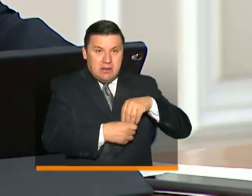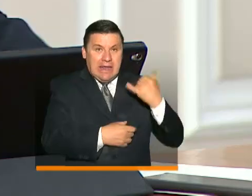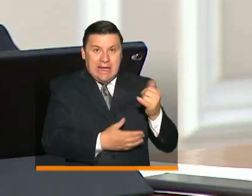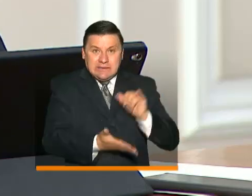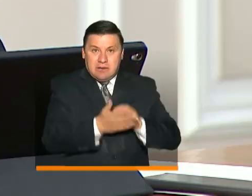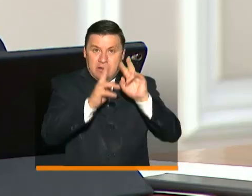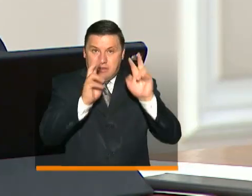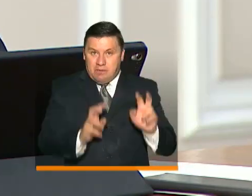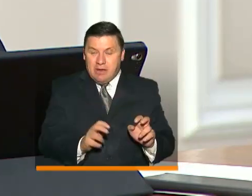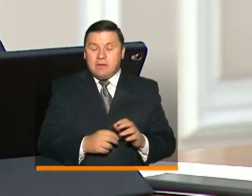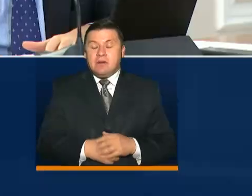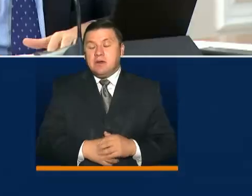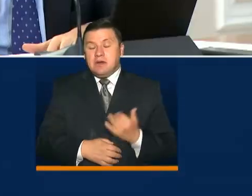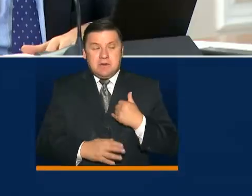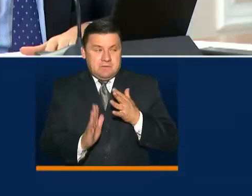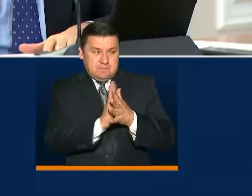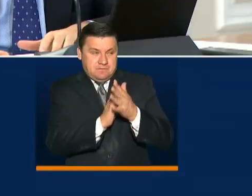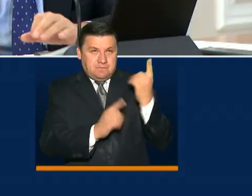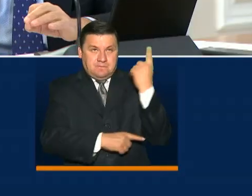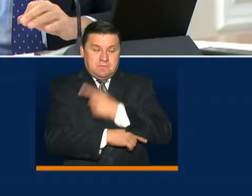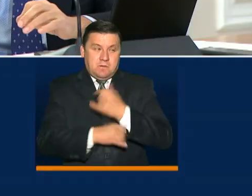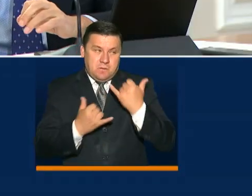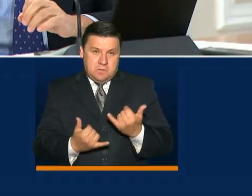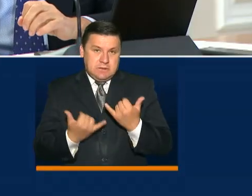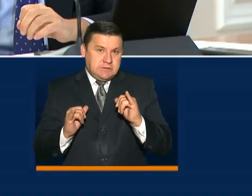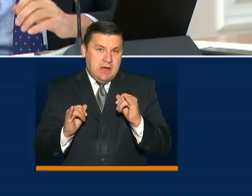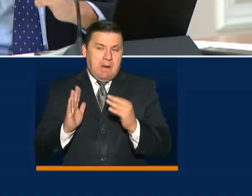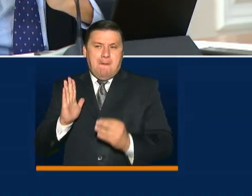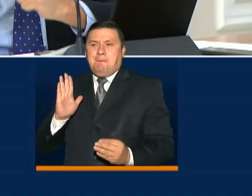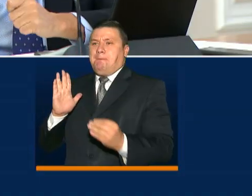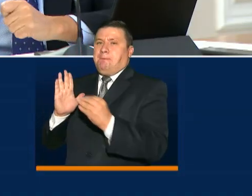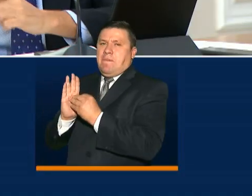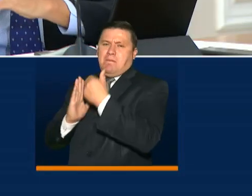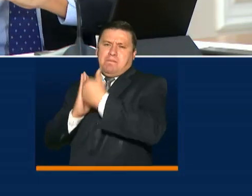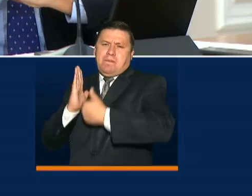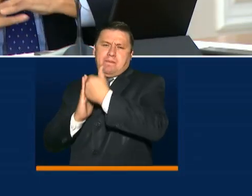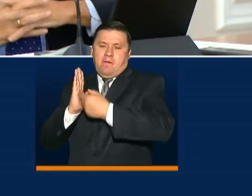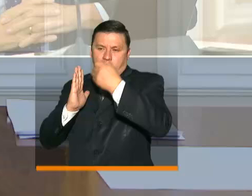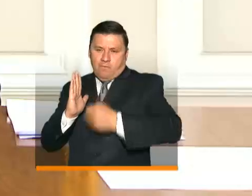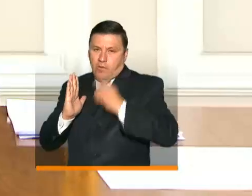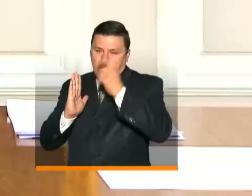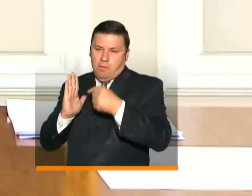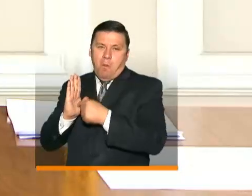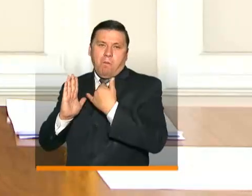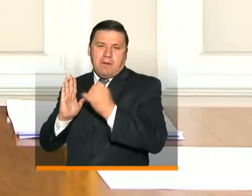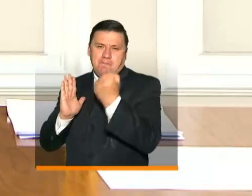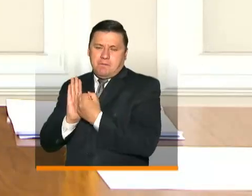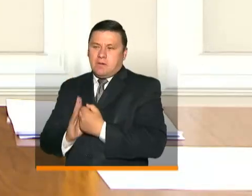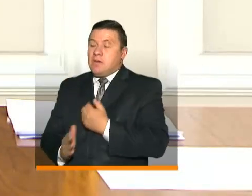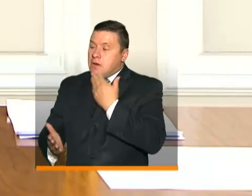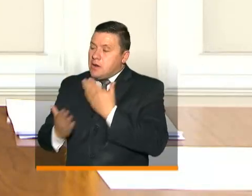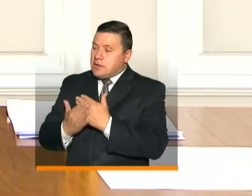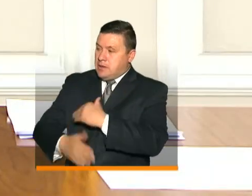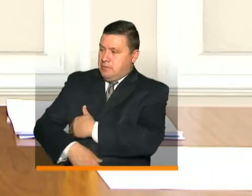ahí este informe que hemos entregado el día de hoy, ya plasmado en los documentos oficiales. Muchas gracias, ministro Ángel Custodio. También